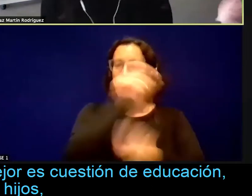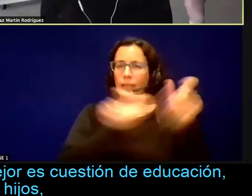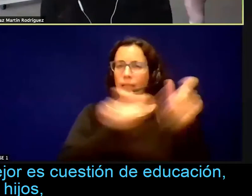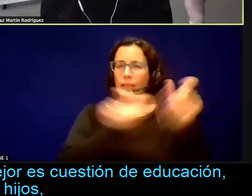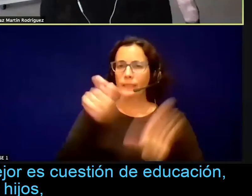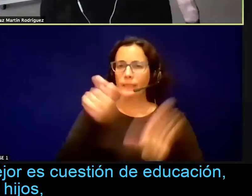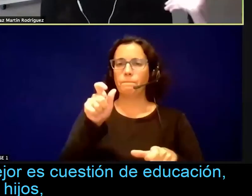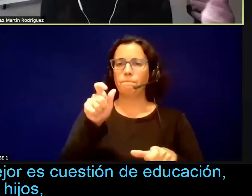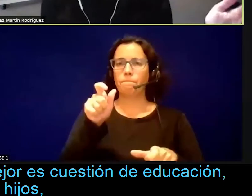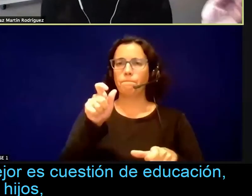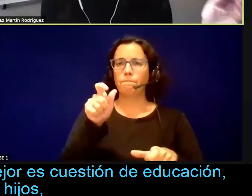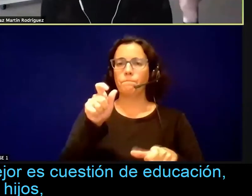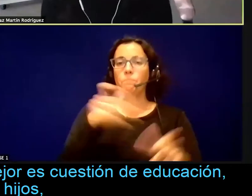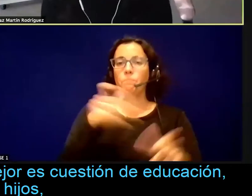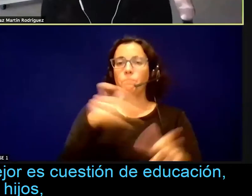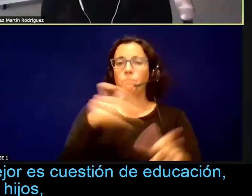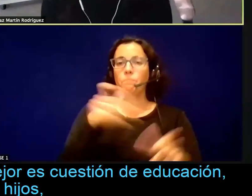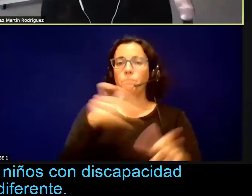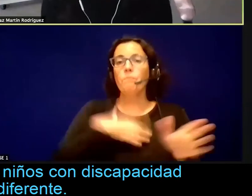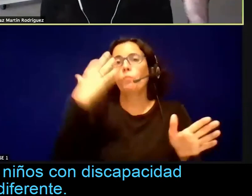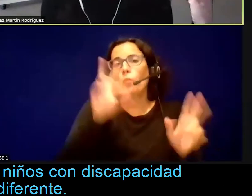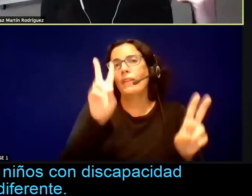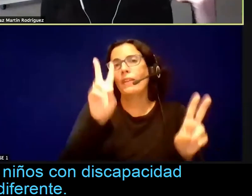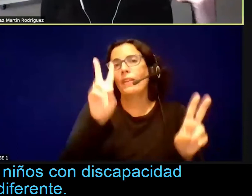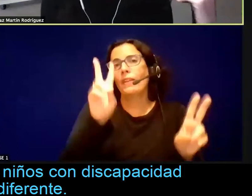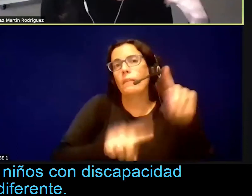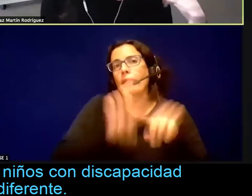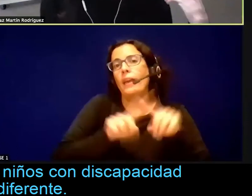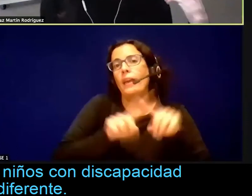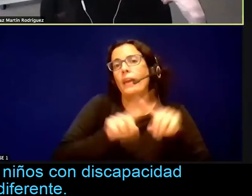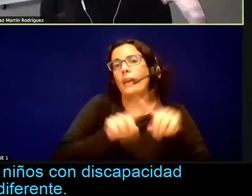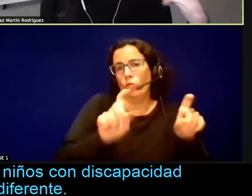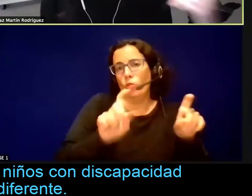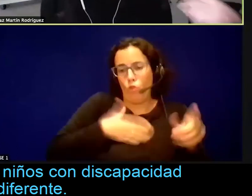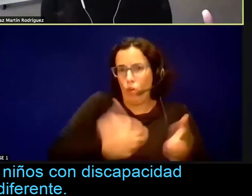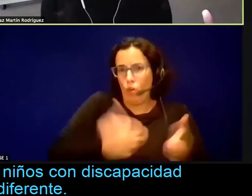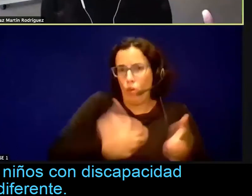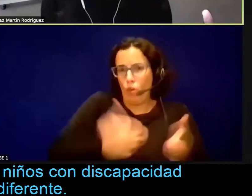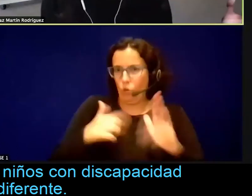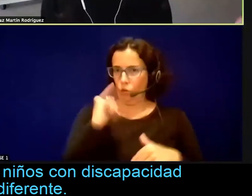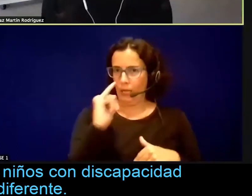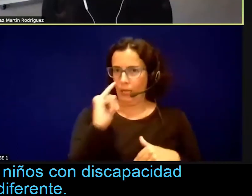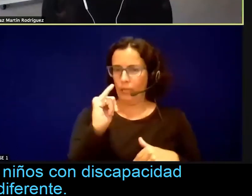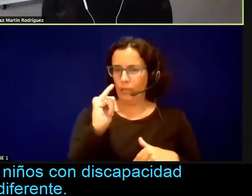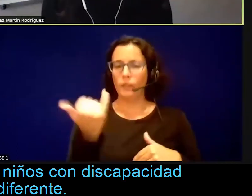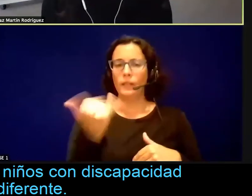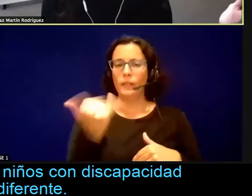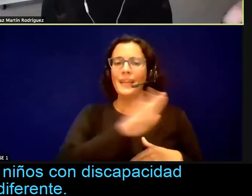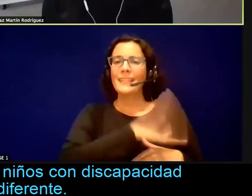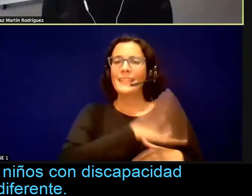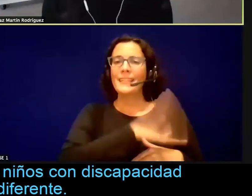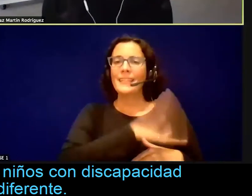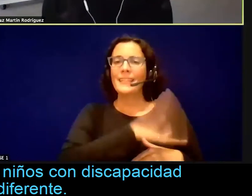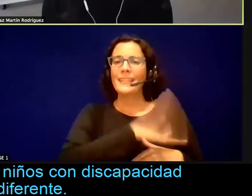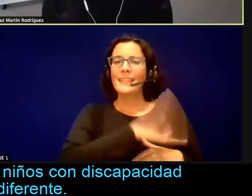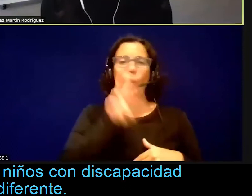eso es una cuestión de educación. Yo tengo hijos y entonces los niños ya no ven a un niño con discapacidad como un diferente. O